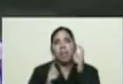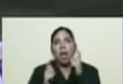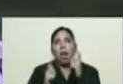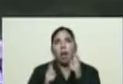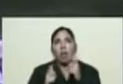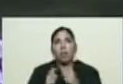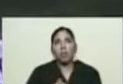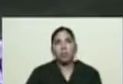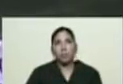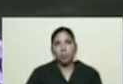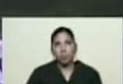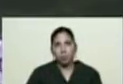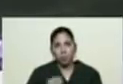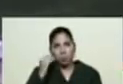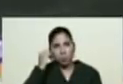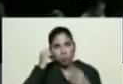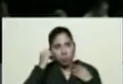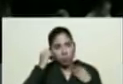nos...